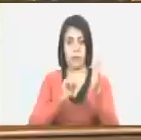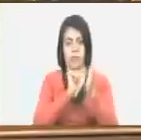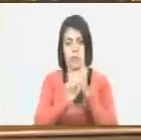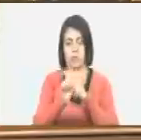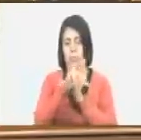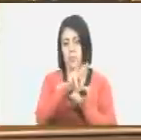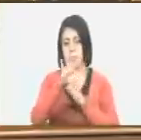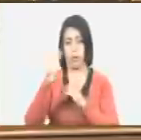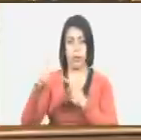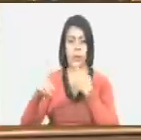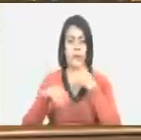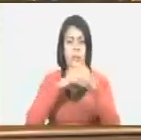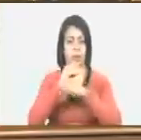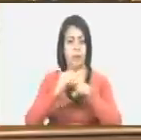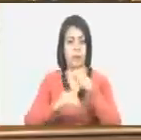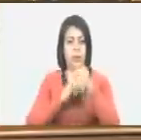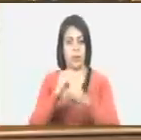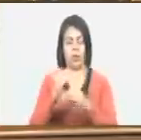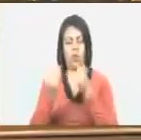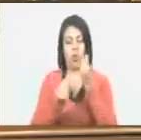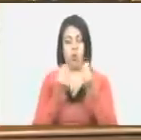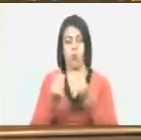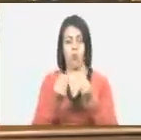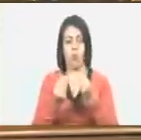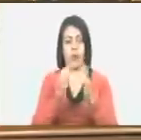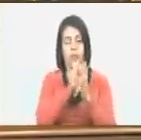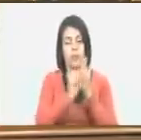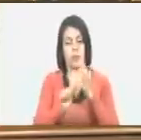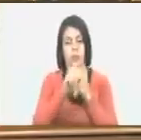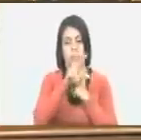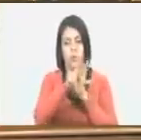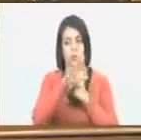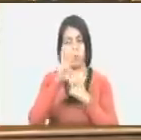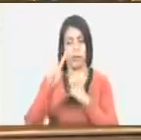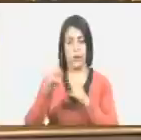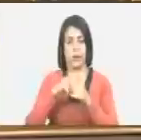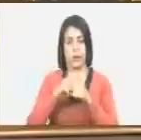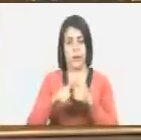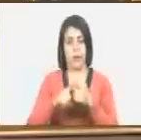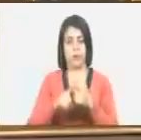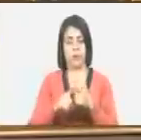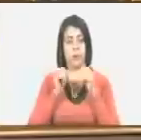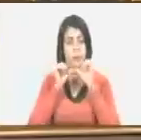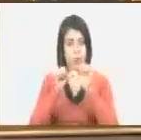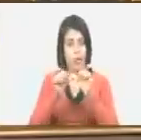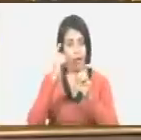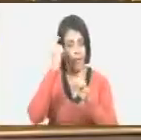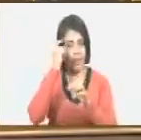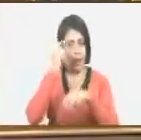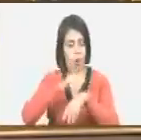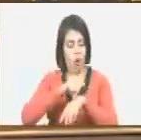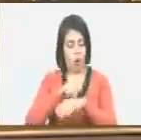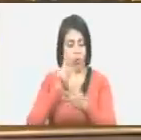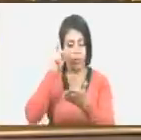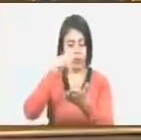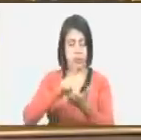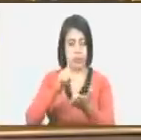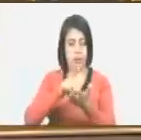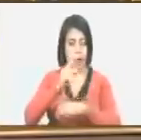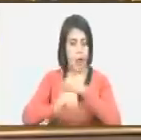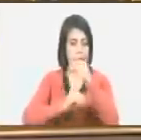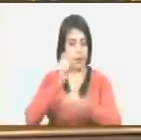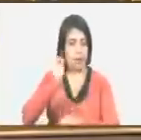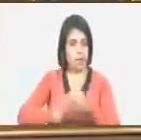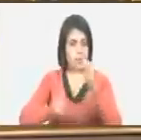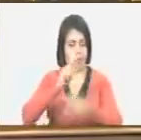artículo 34, quedando redactado de la siguiente manera. Artículo 34. Fijada la fecha y hora para la